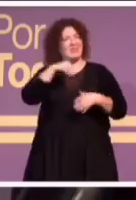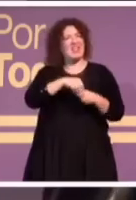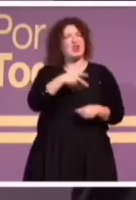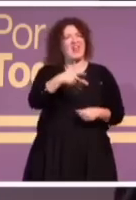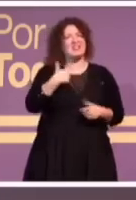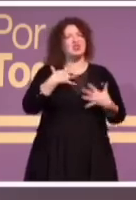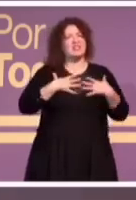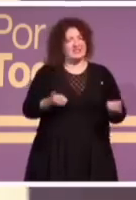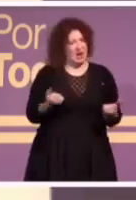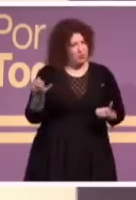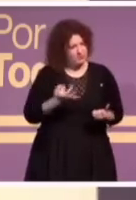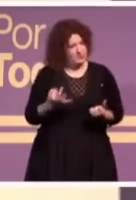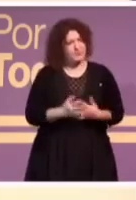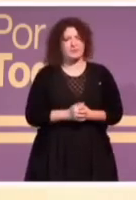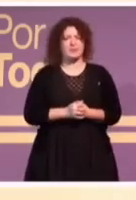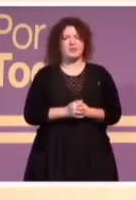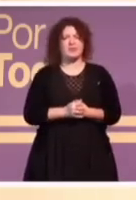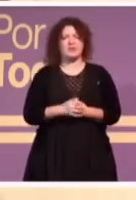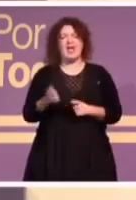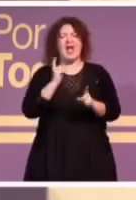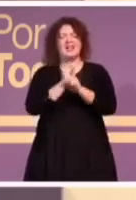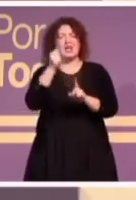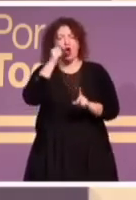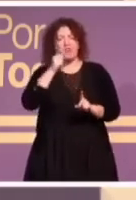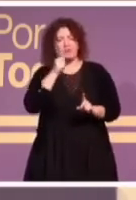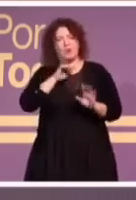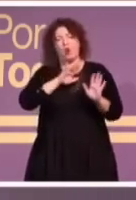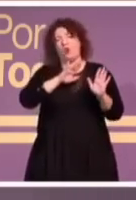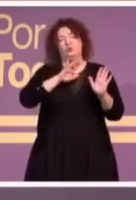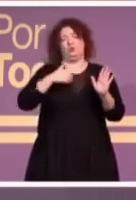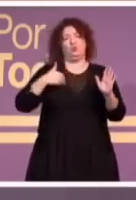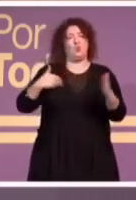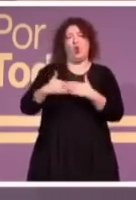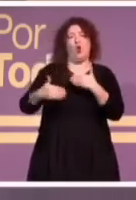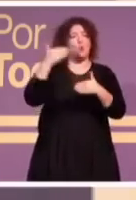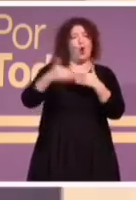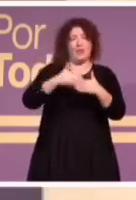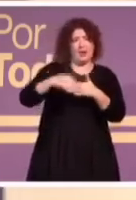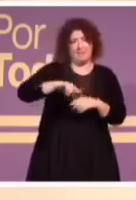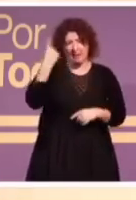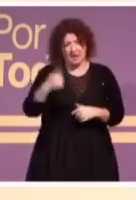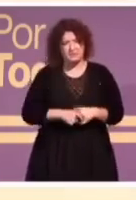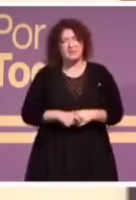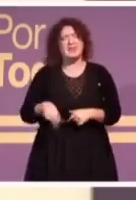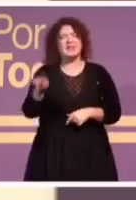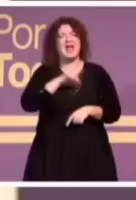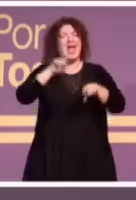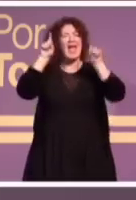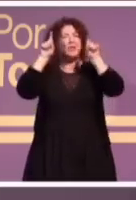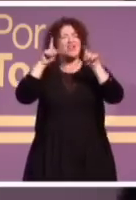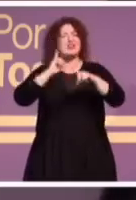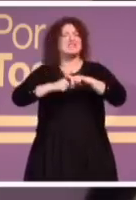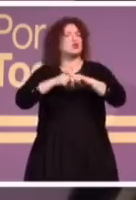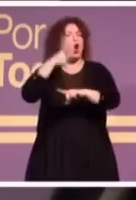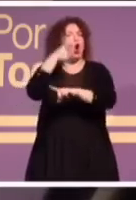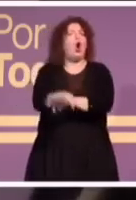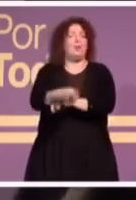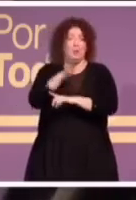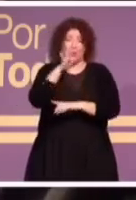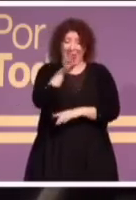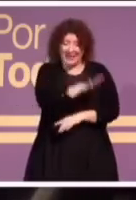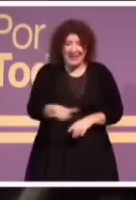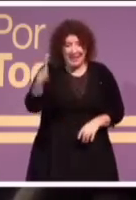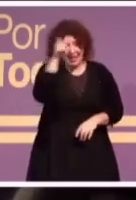para hablar de anticonceptivos de última generación, para hablar de educación sexual obligatoria, porque nuestros